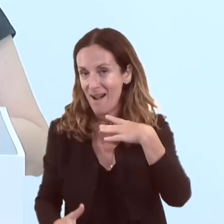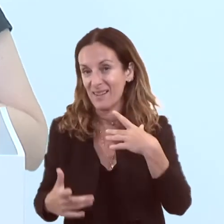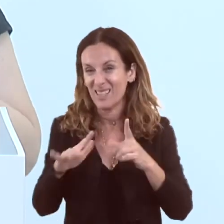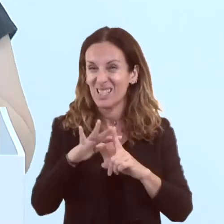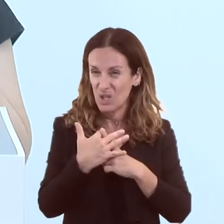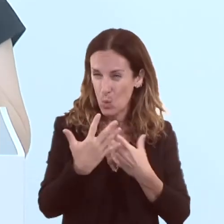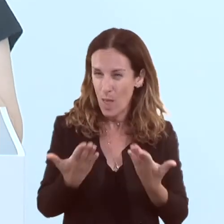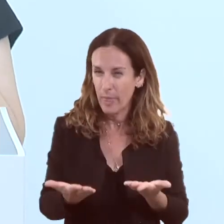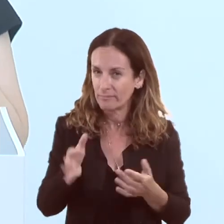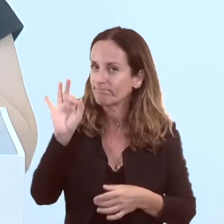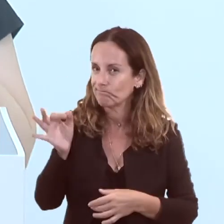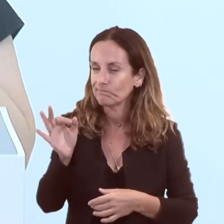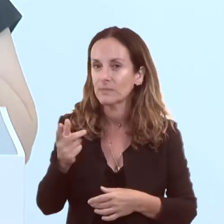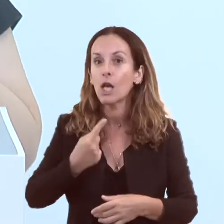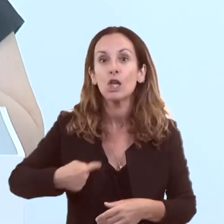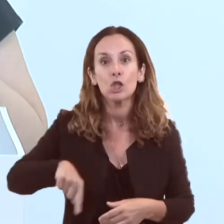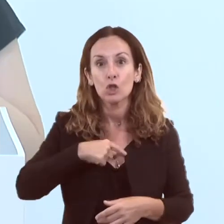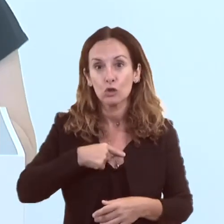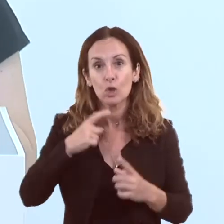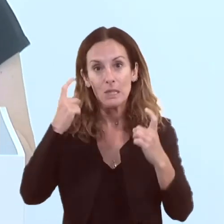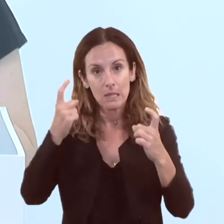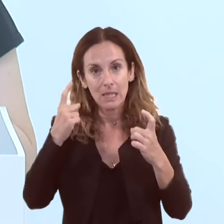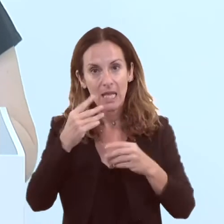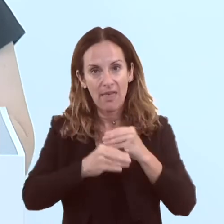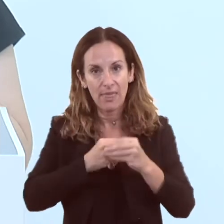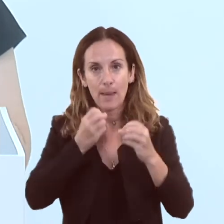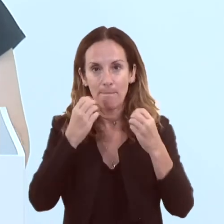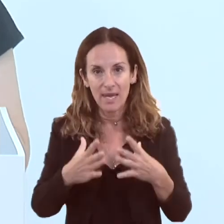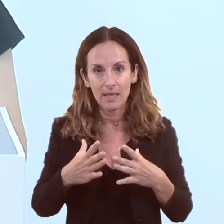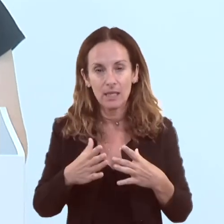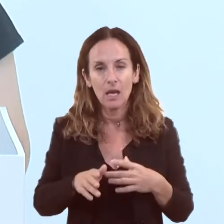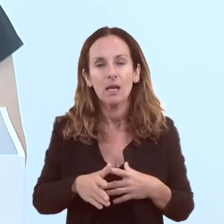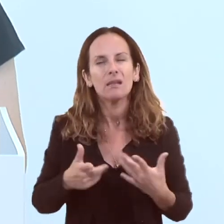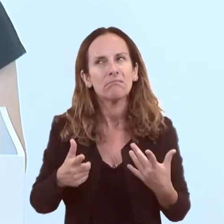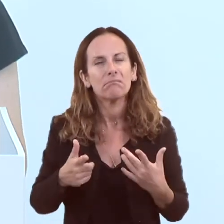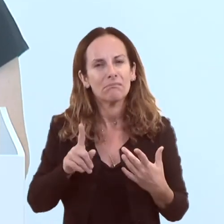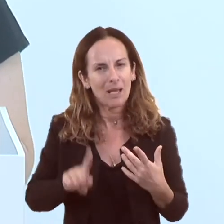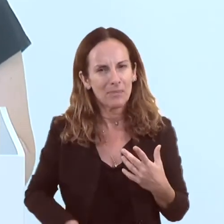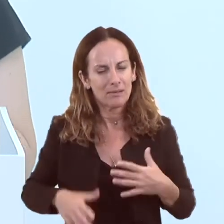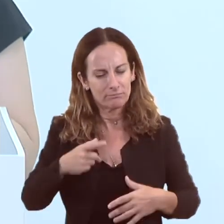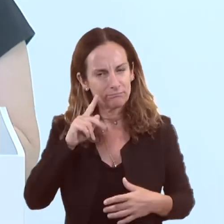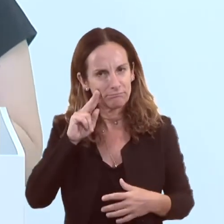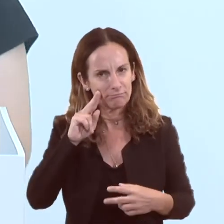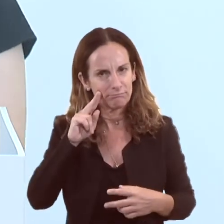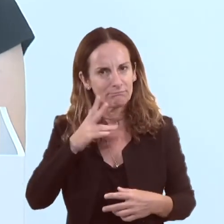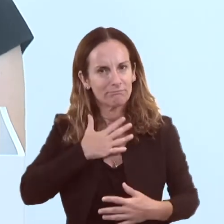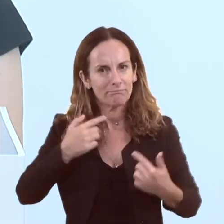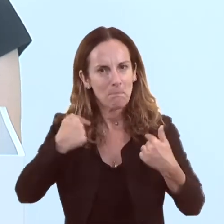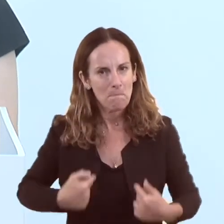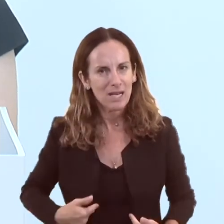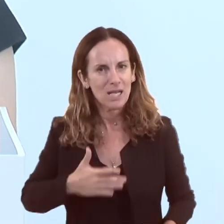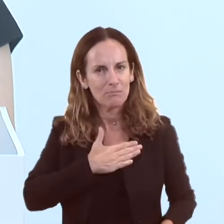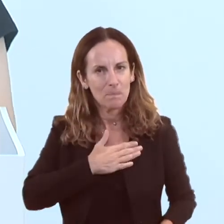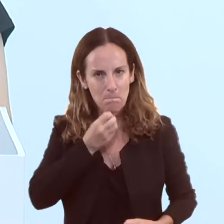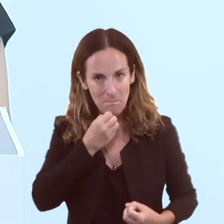nosotros ya sabéis que estamos intentando hacer los deberes bien Y ser mejores personas mejores humanos y como la música es una gran